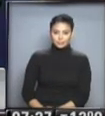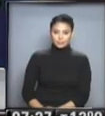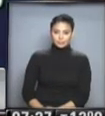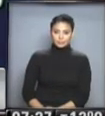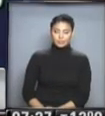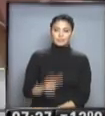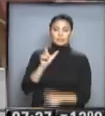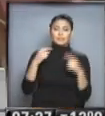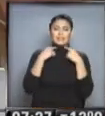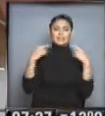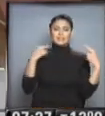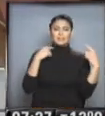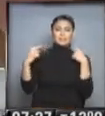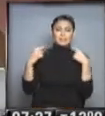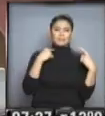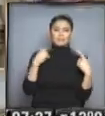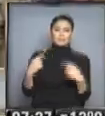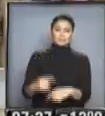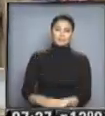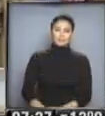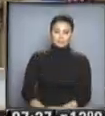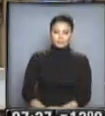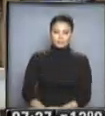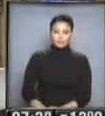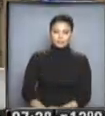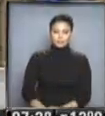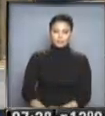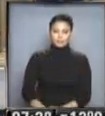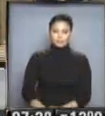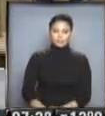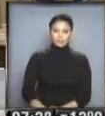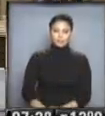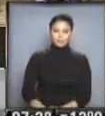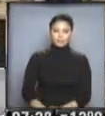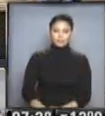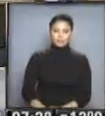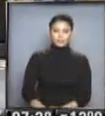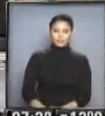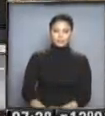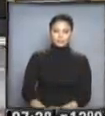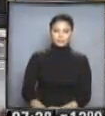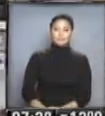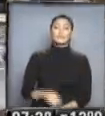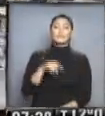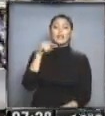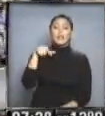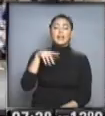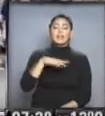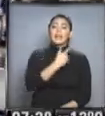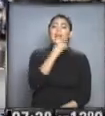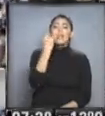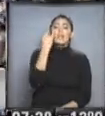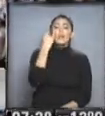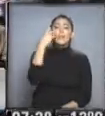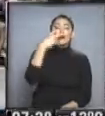Afirmativo, afirmativo, afirmativo 207, negativo 32. Tras la estatización de